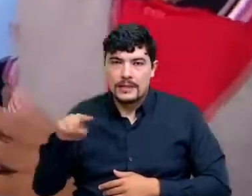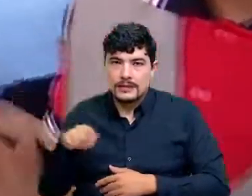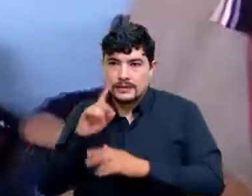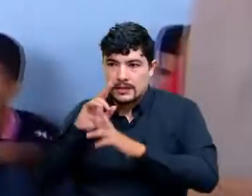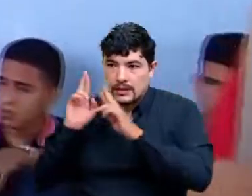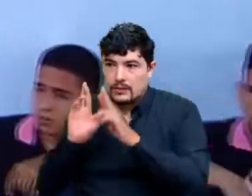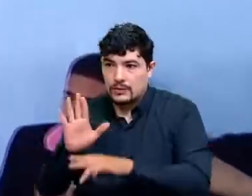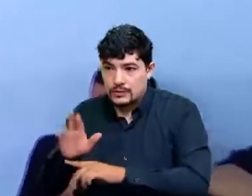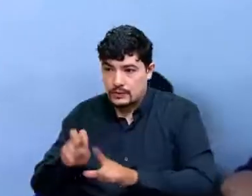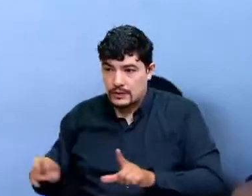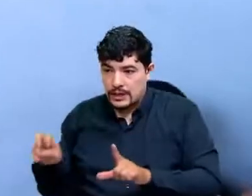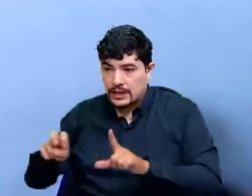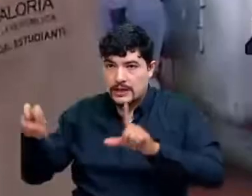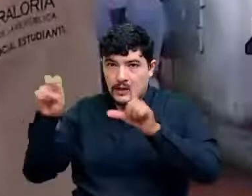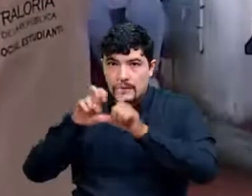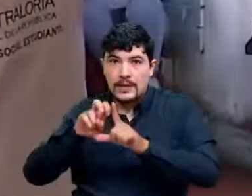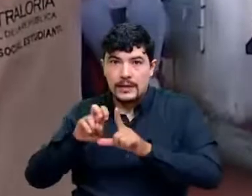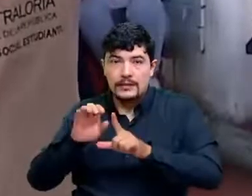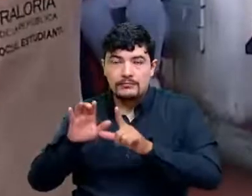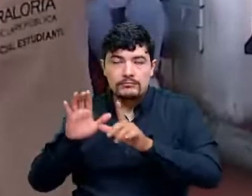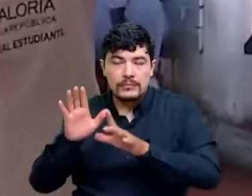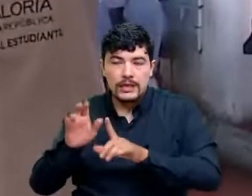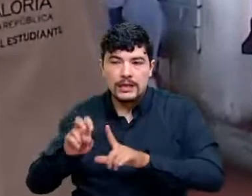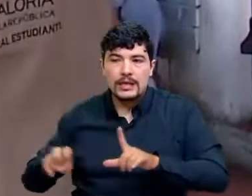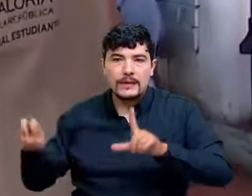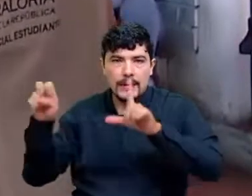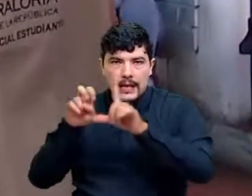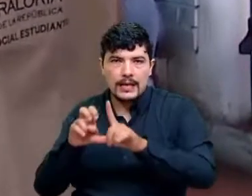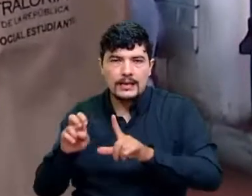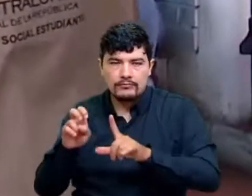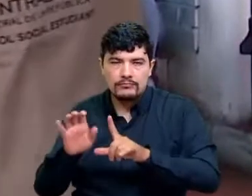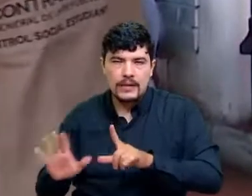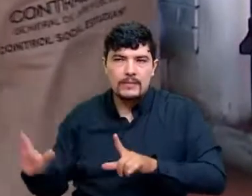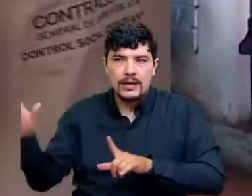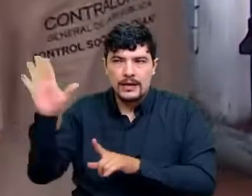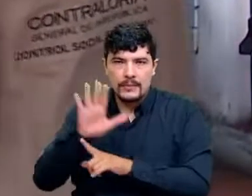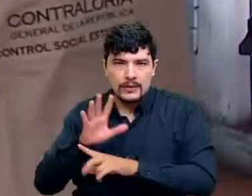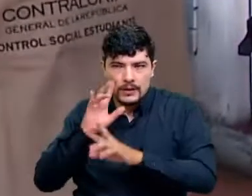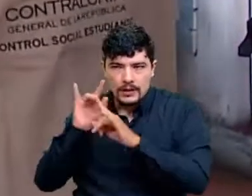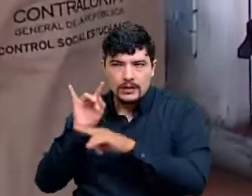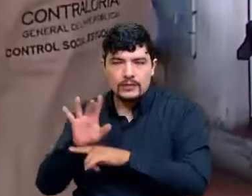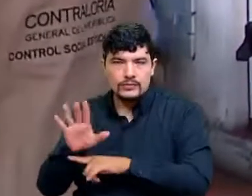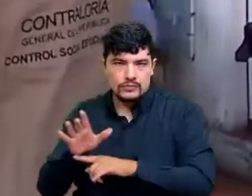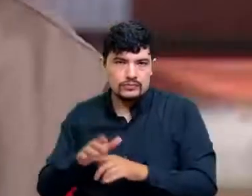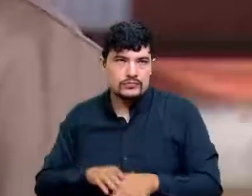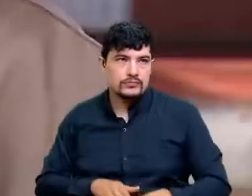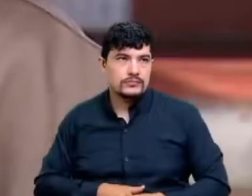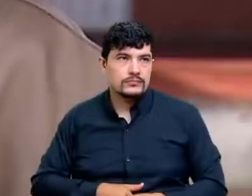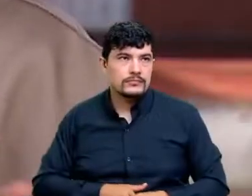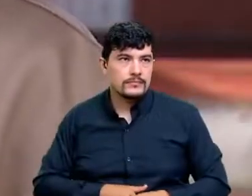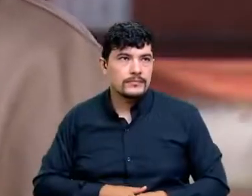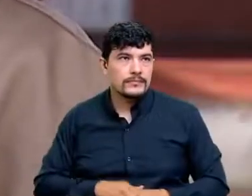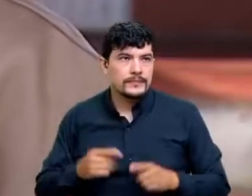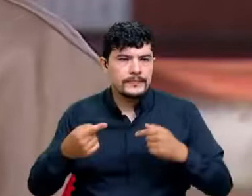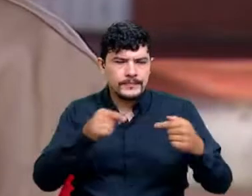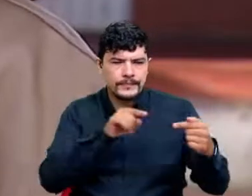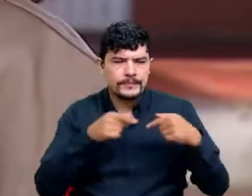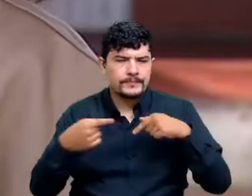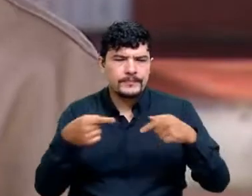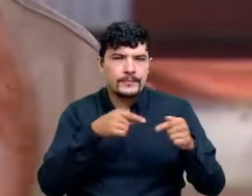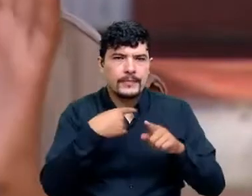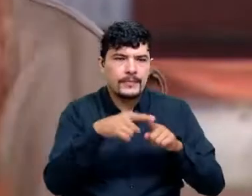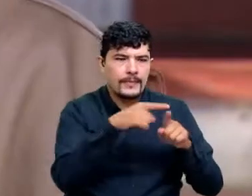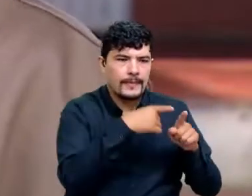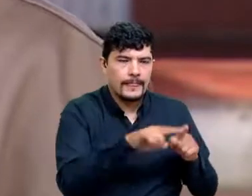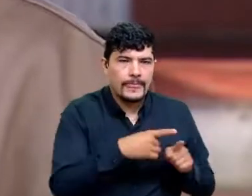nivel departamental como contralora institucional. Y empezaron con un debate entre todos los